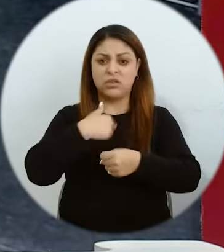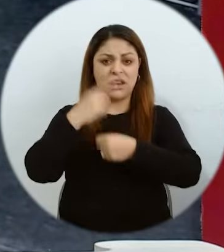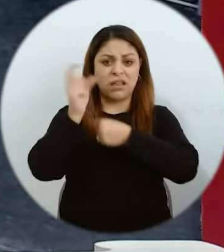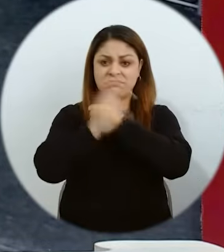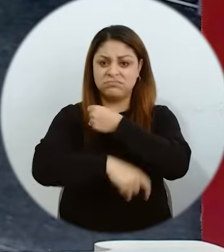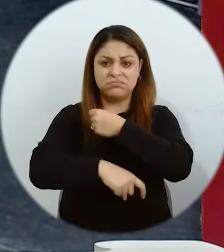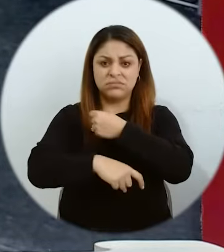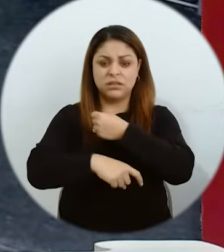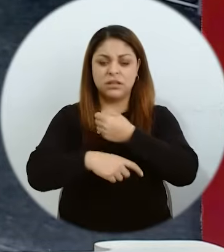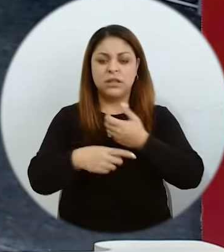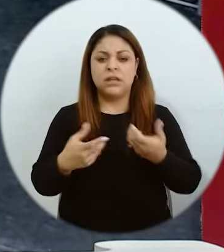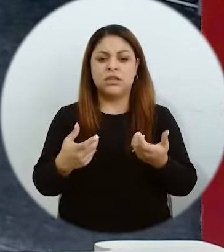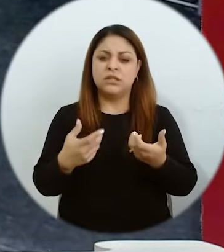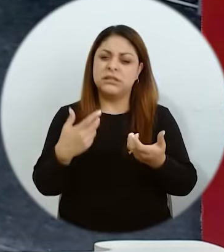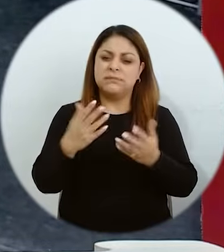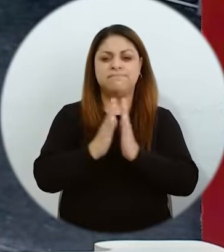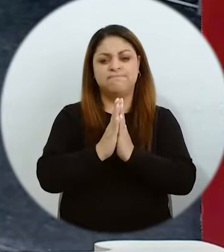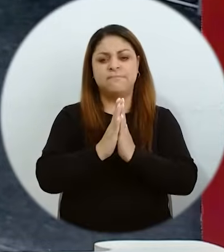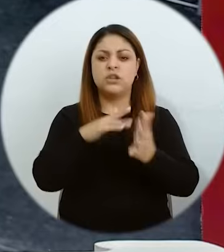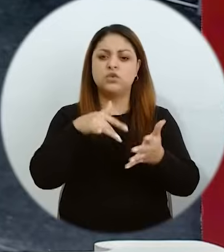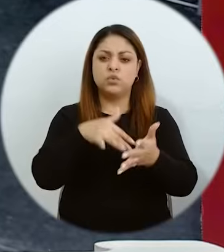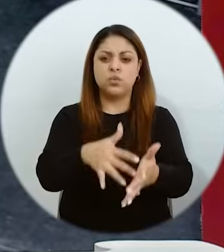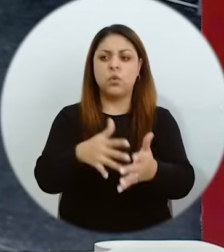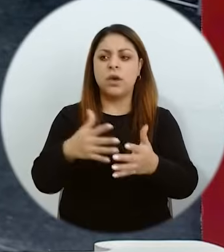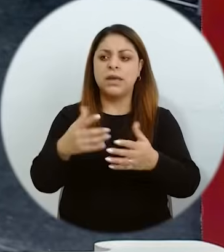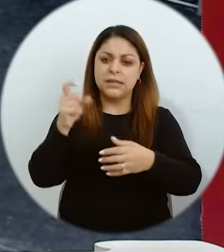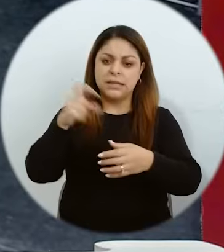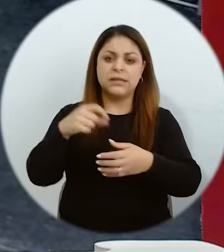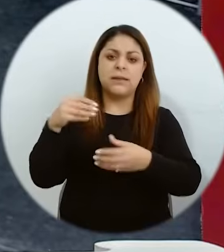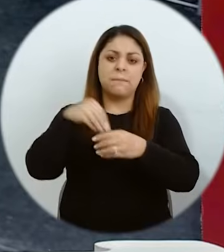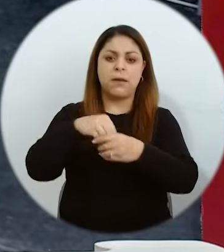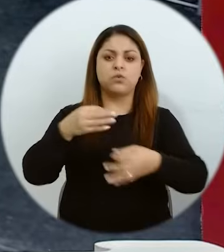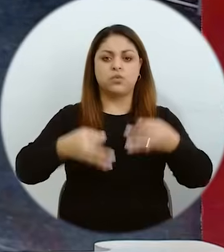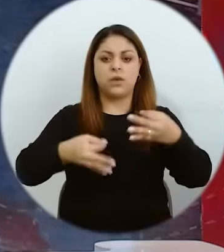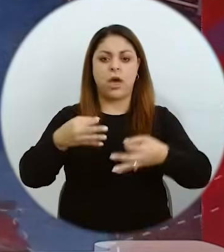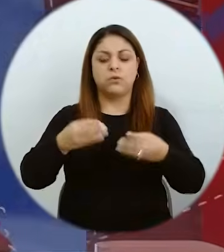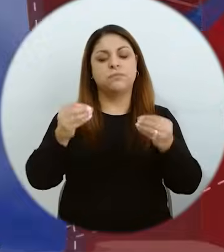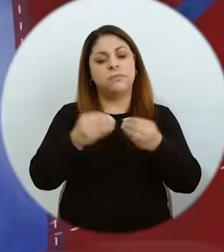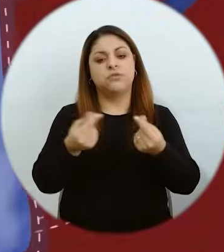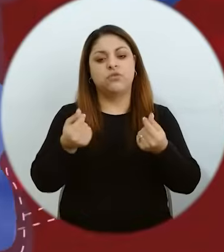una sentencia y reclaman un estudio que incorpore más juzgados, o sea, más recursos.